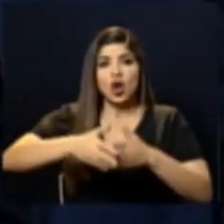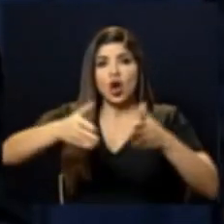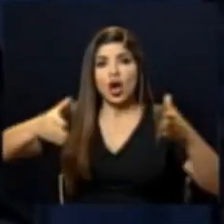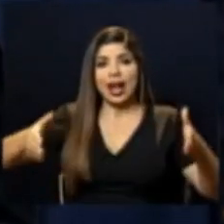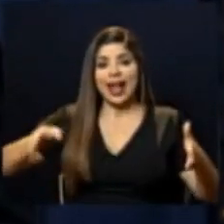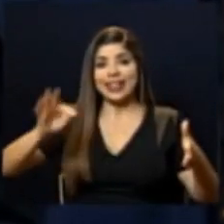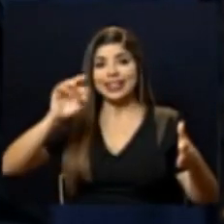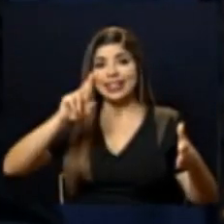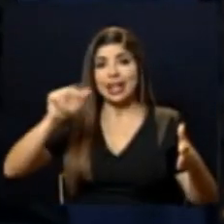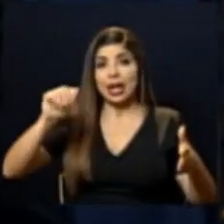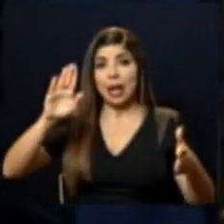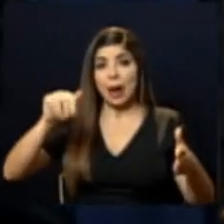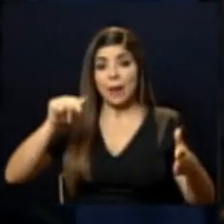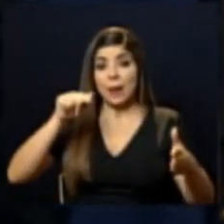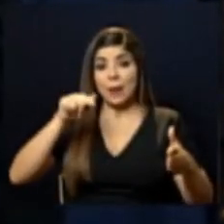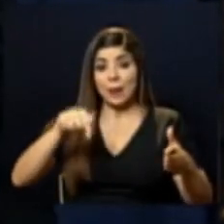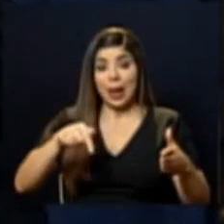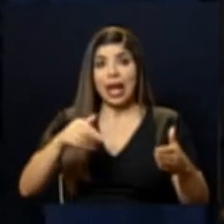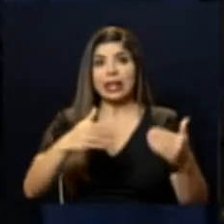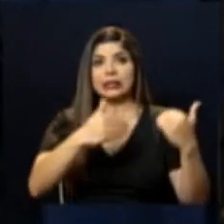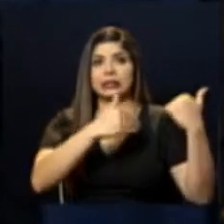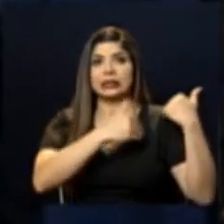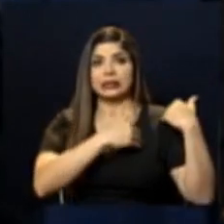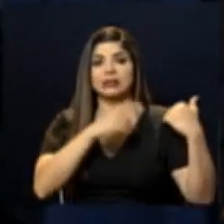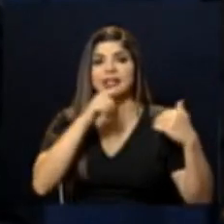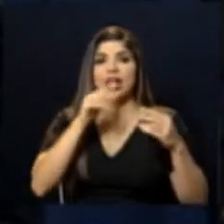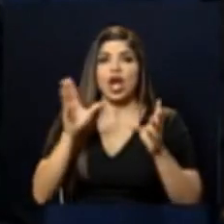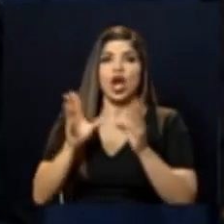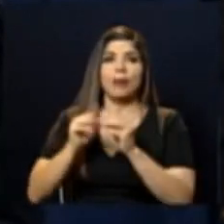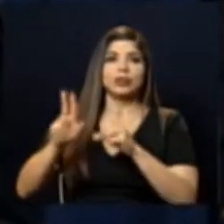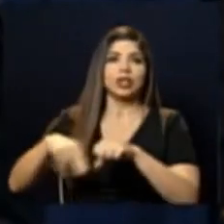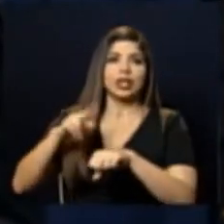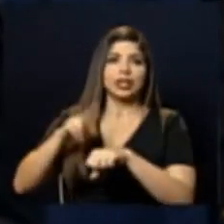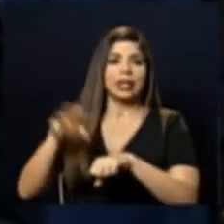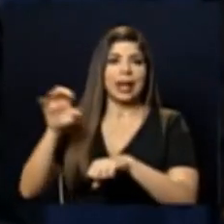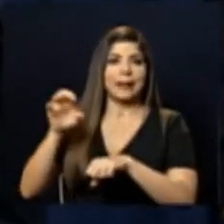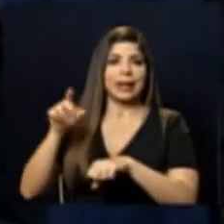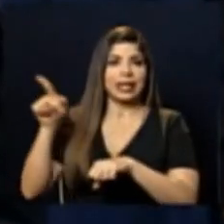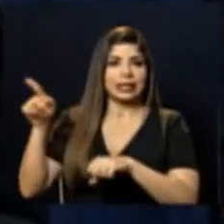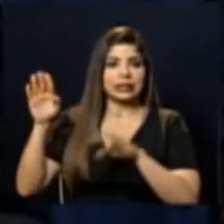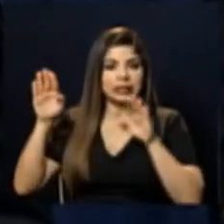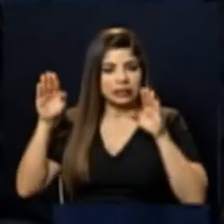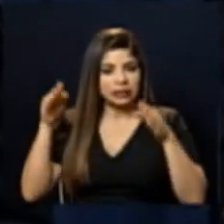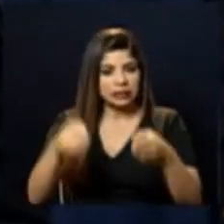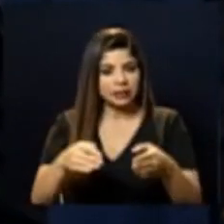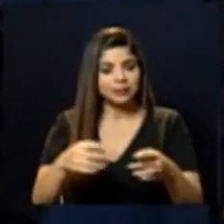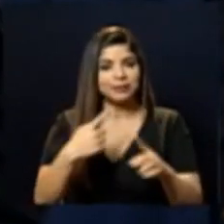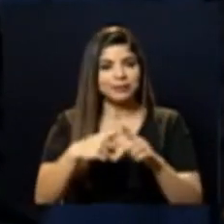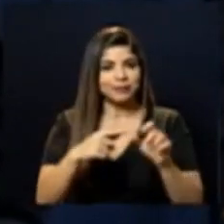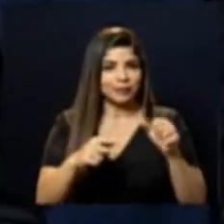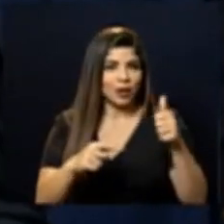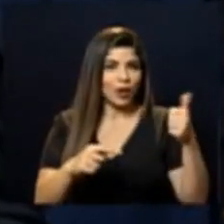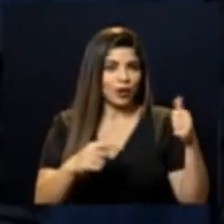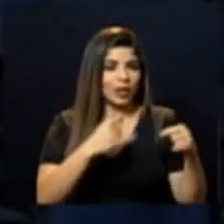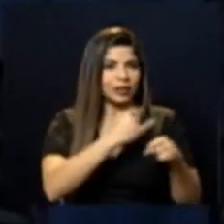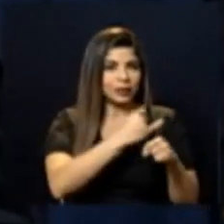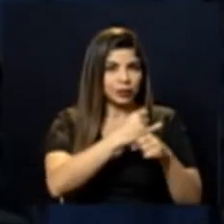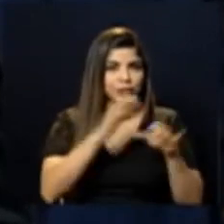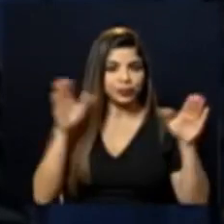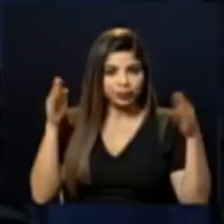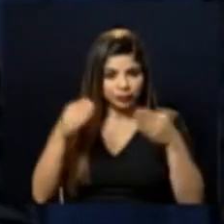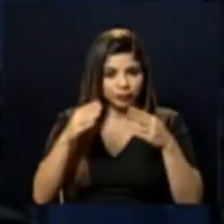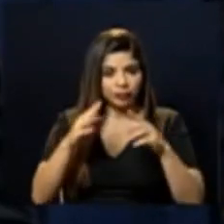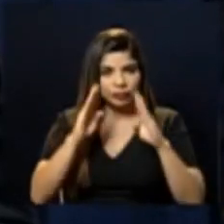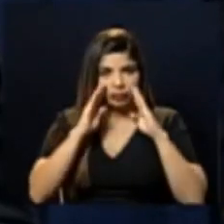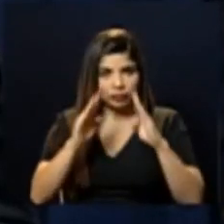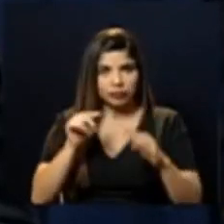Térraba, tarea a la que se ha abocado la Comisión Nacional de Emergencias junto con otras entidades.